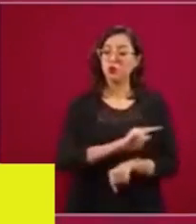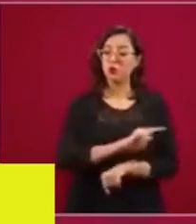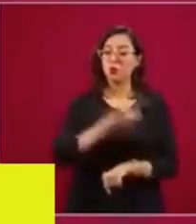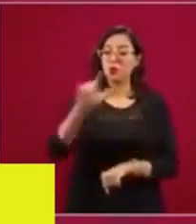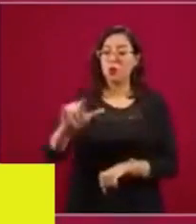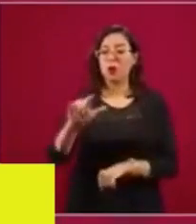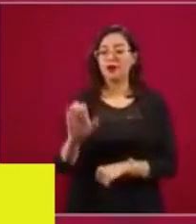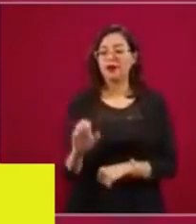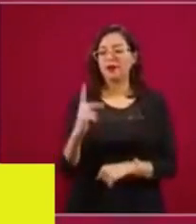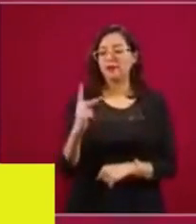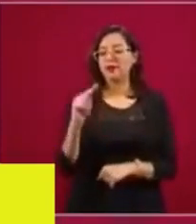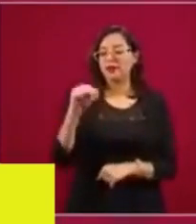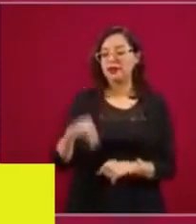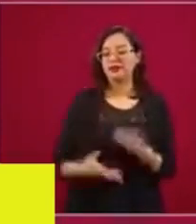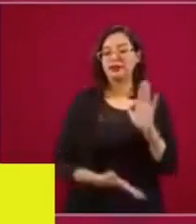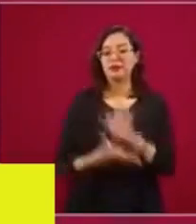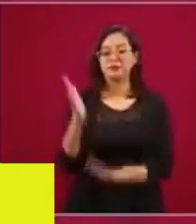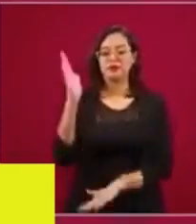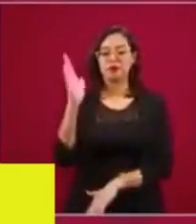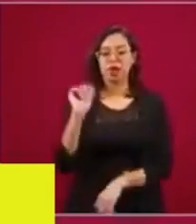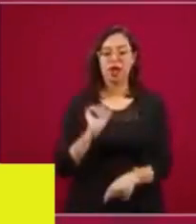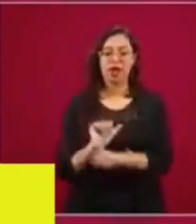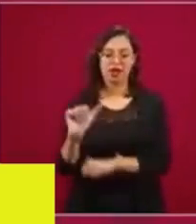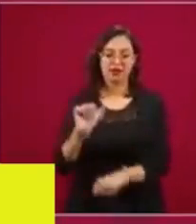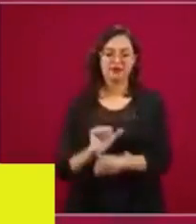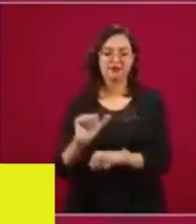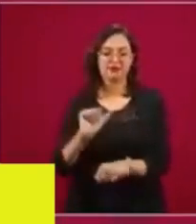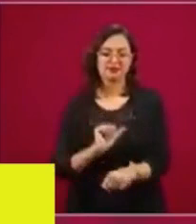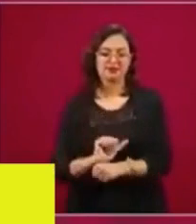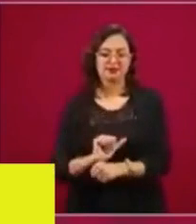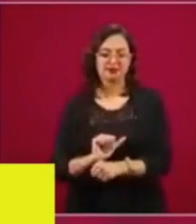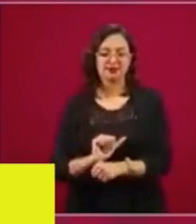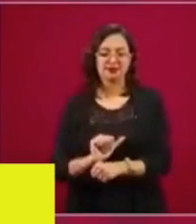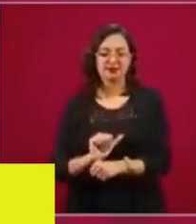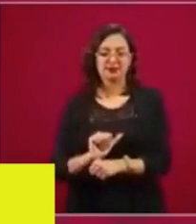va a Argentina,